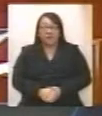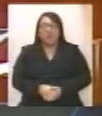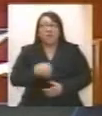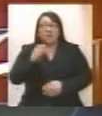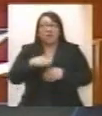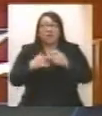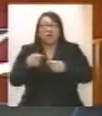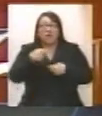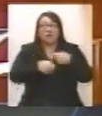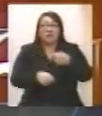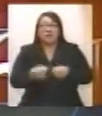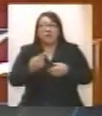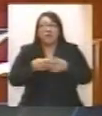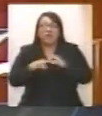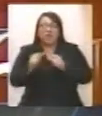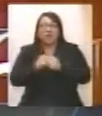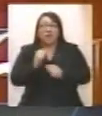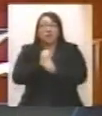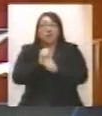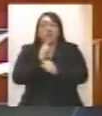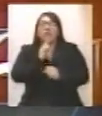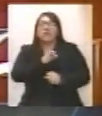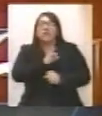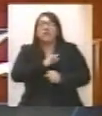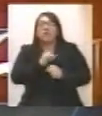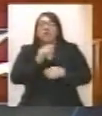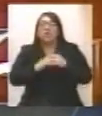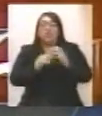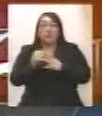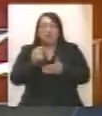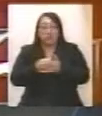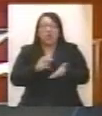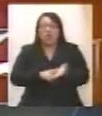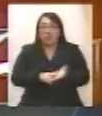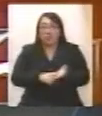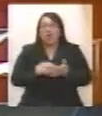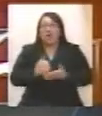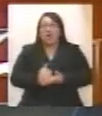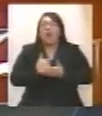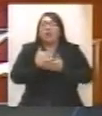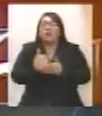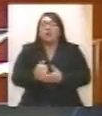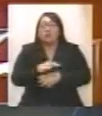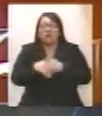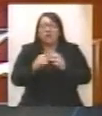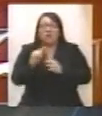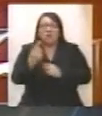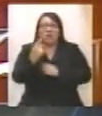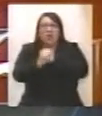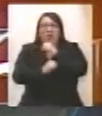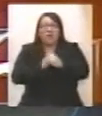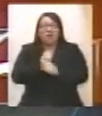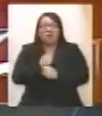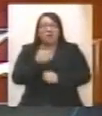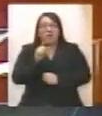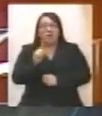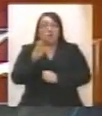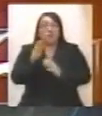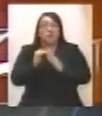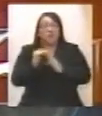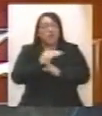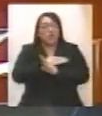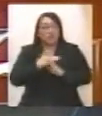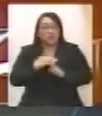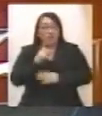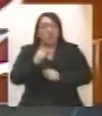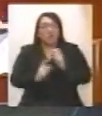las inversiones ejecutadas por los sectores mediante obras por impuestos beneficien en su primer año a